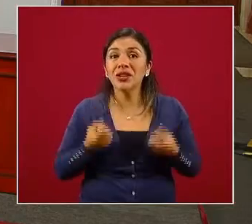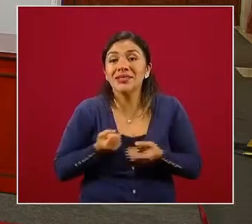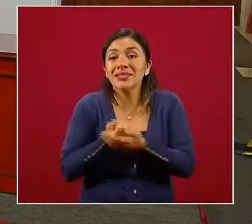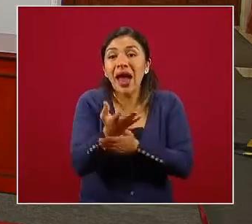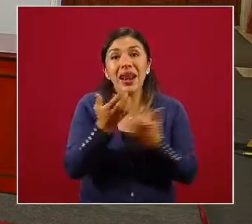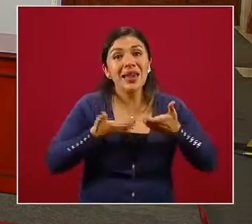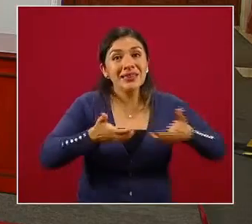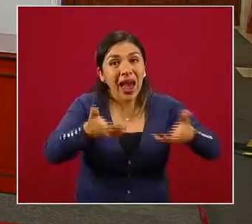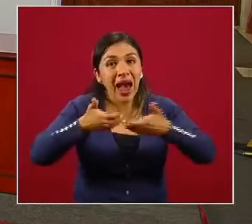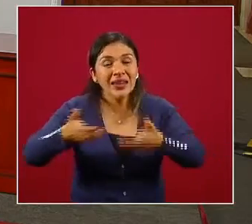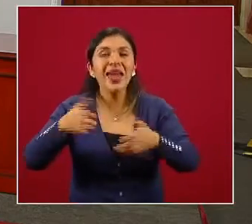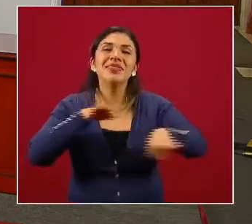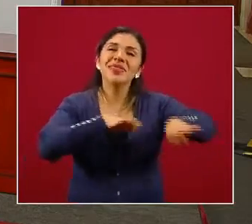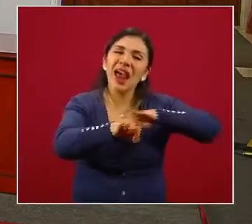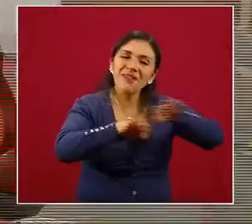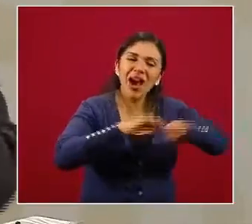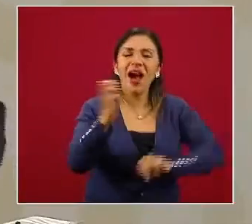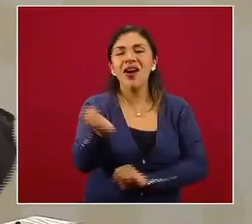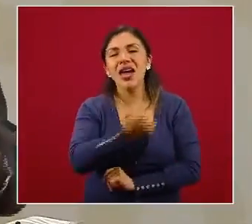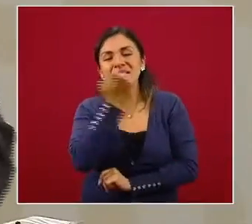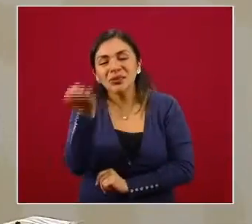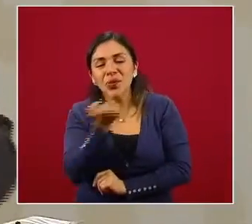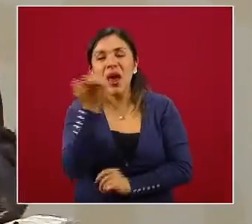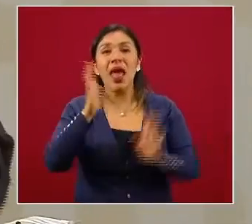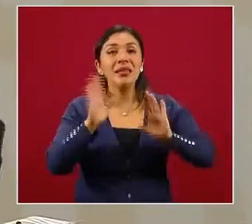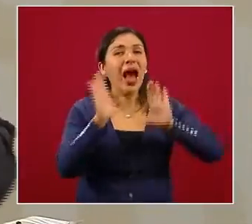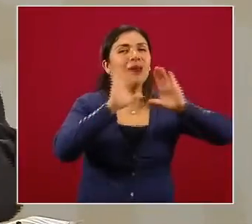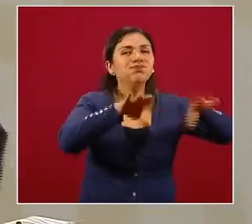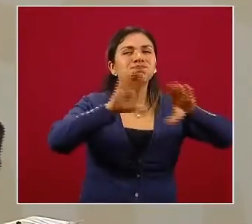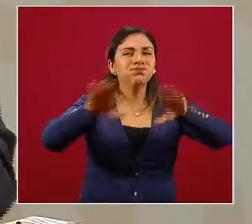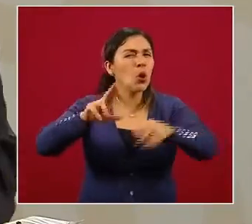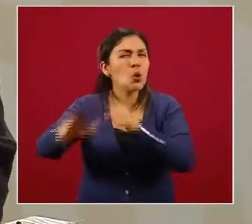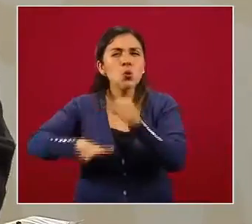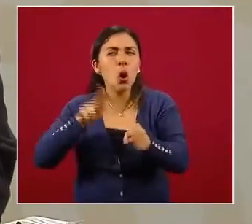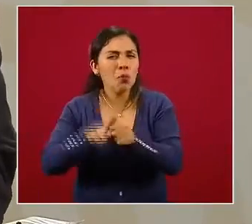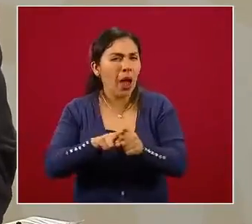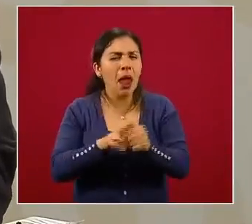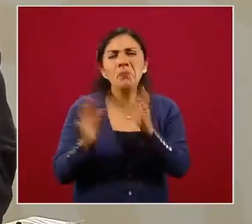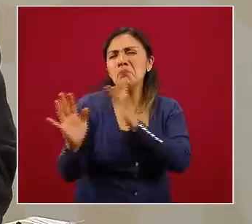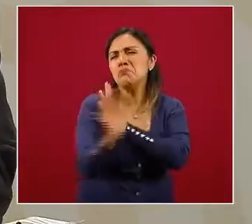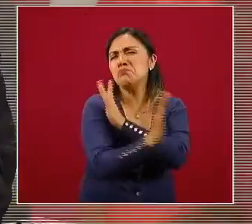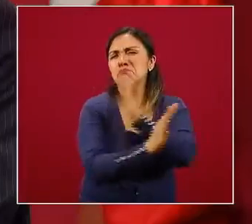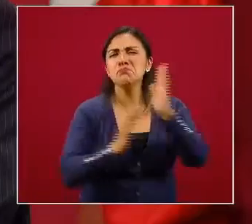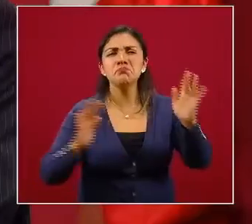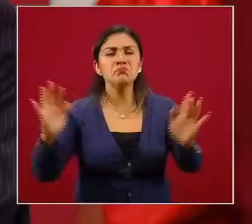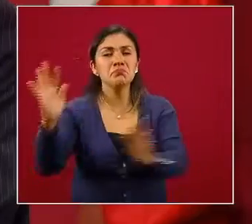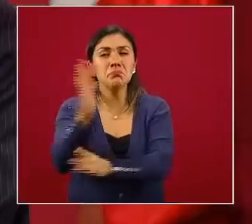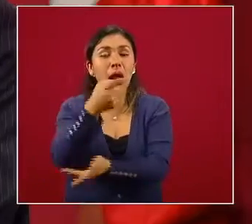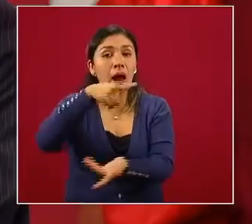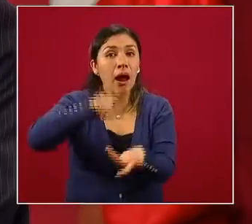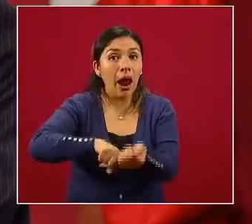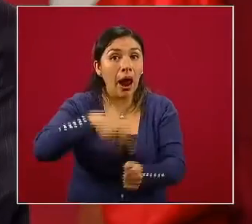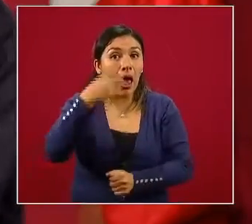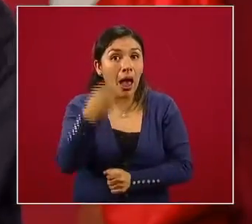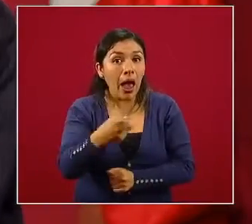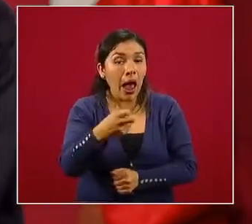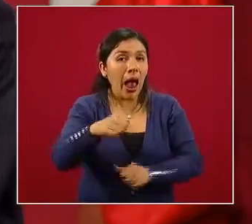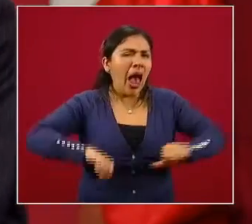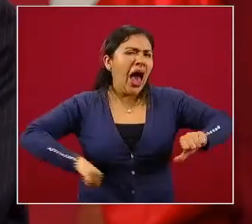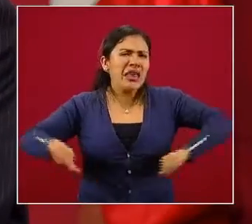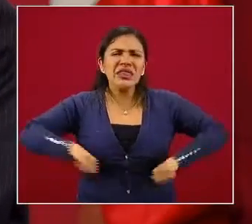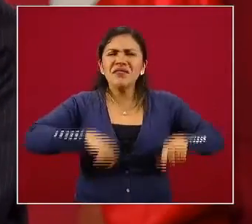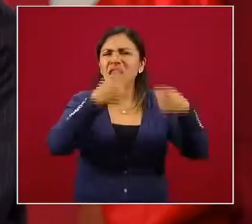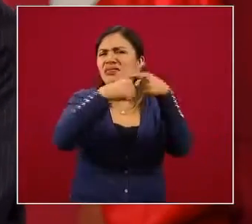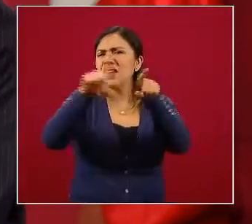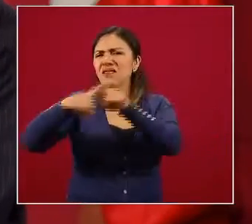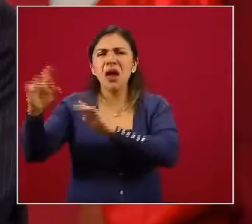público, trabajos, escuelas, plazas públicas y demás actividades o espacios de diversos